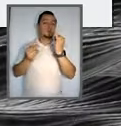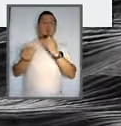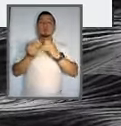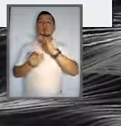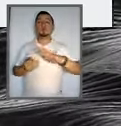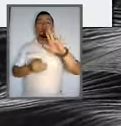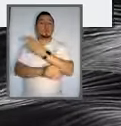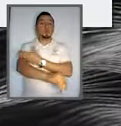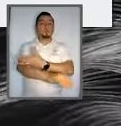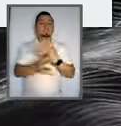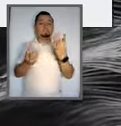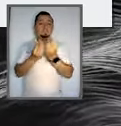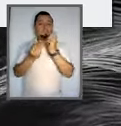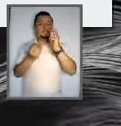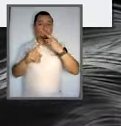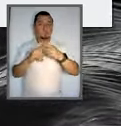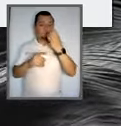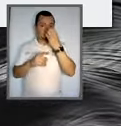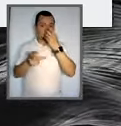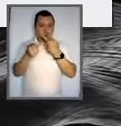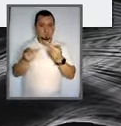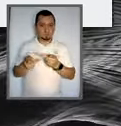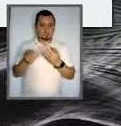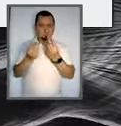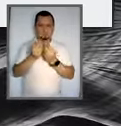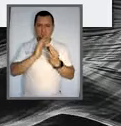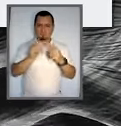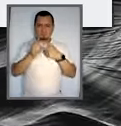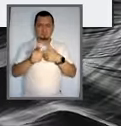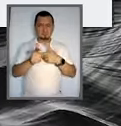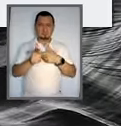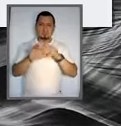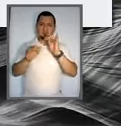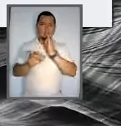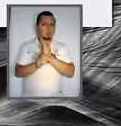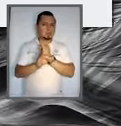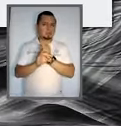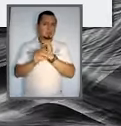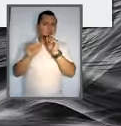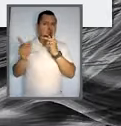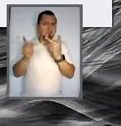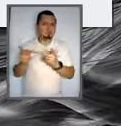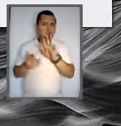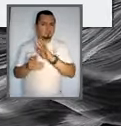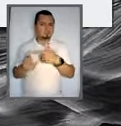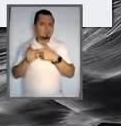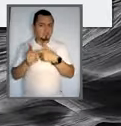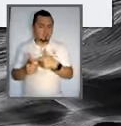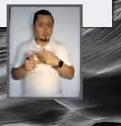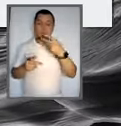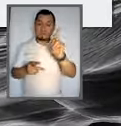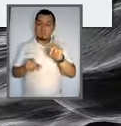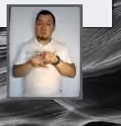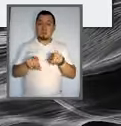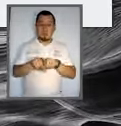todos nuestros compañeros por escuela, que esta se puede hacer virtual y en su gran mayoría tenemos evidencias que se hacen de manera virtual, pero